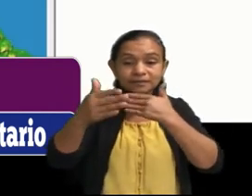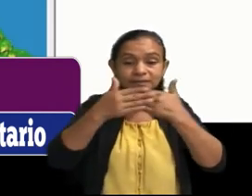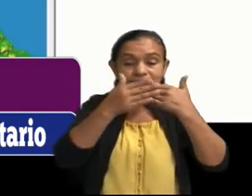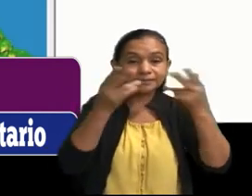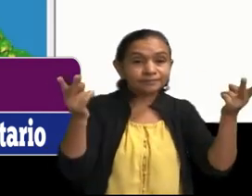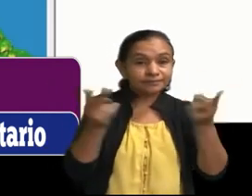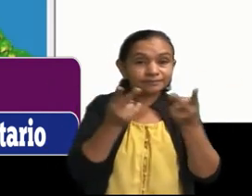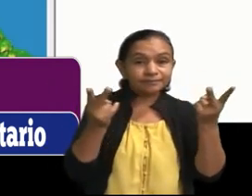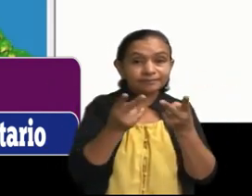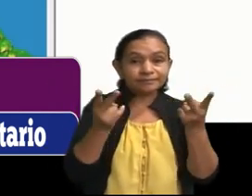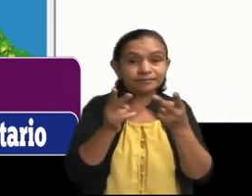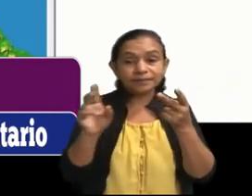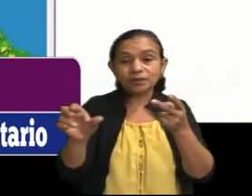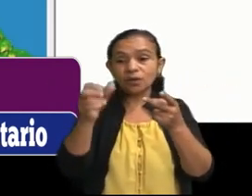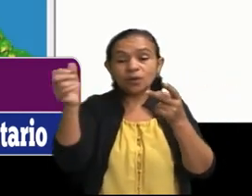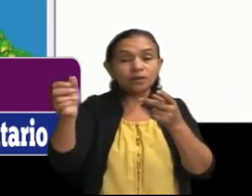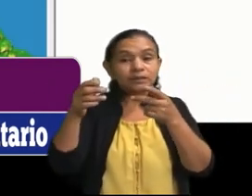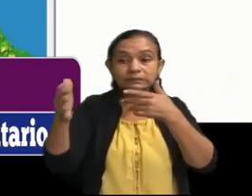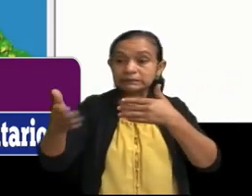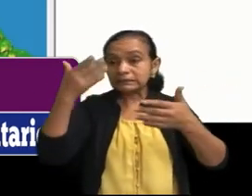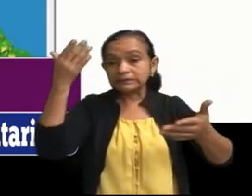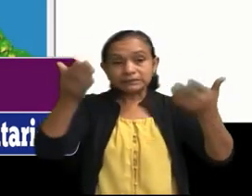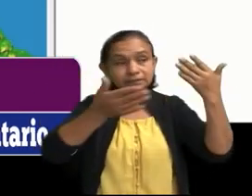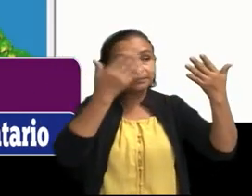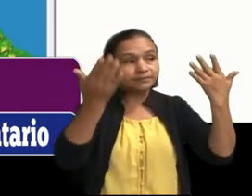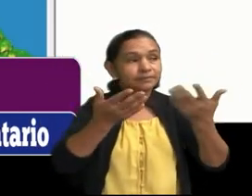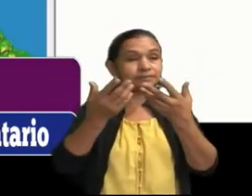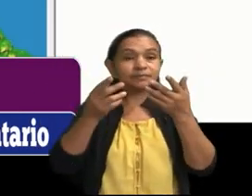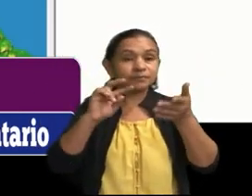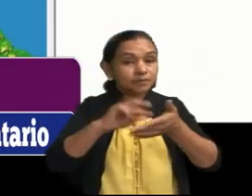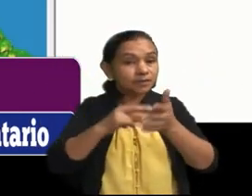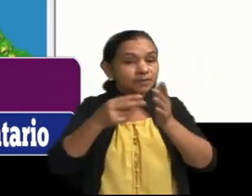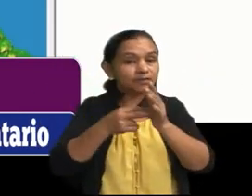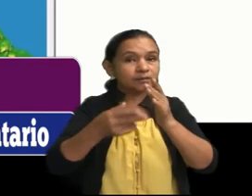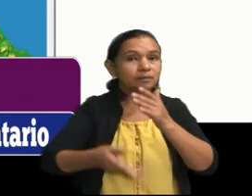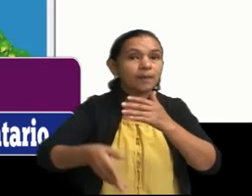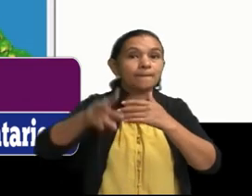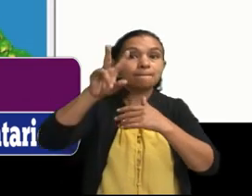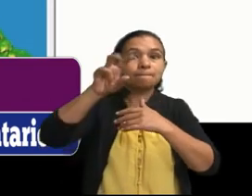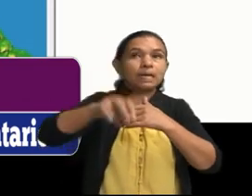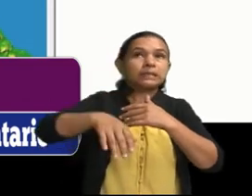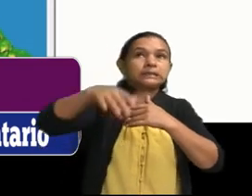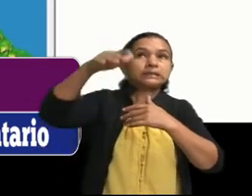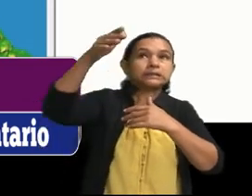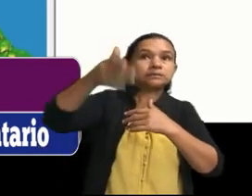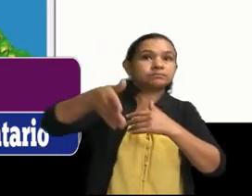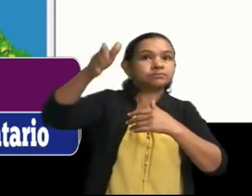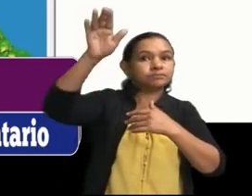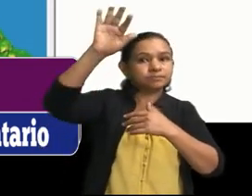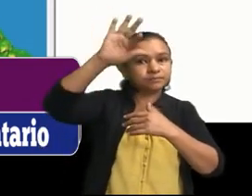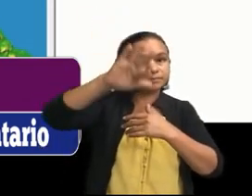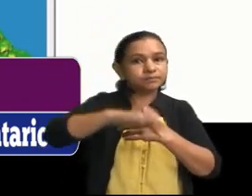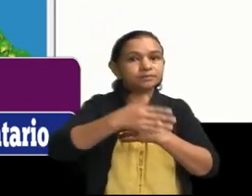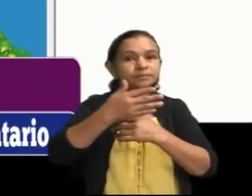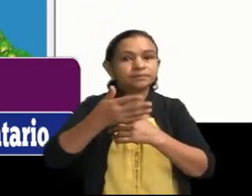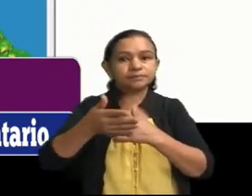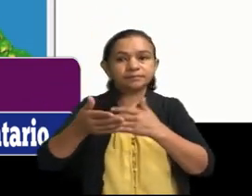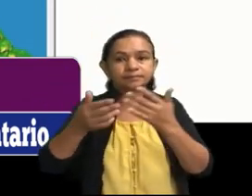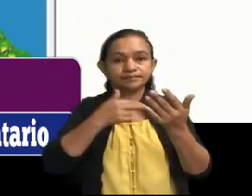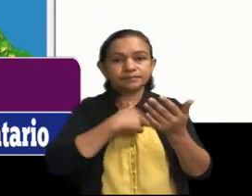y probablemente otras comunidades, por la magnitud de olas de casi 20 metros, pues, claro, que probablemente van a